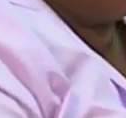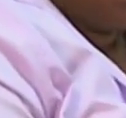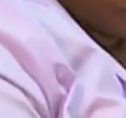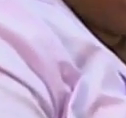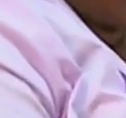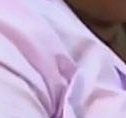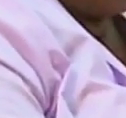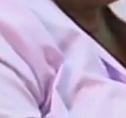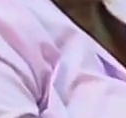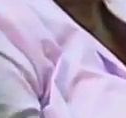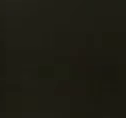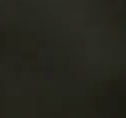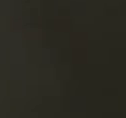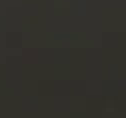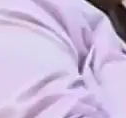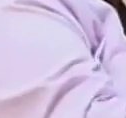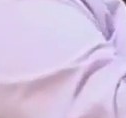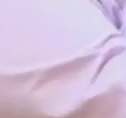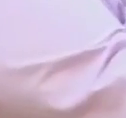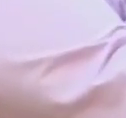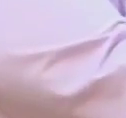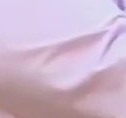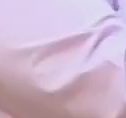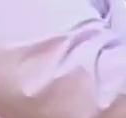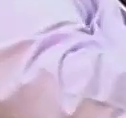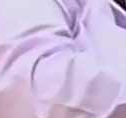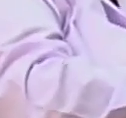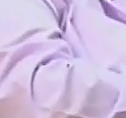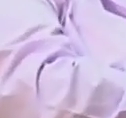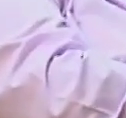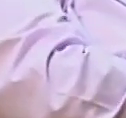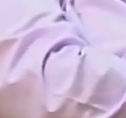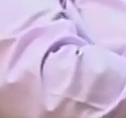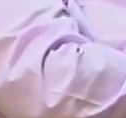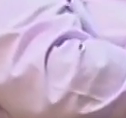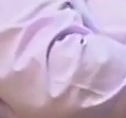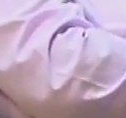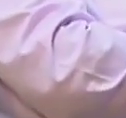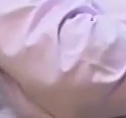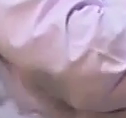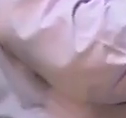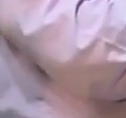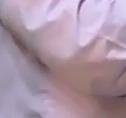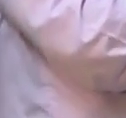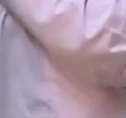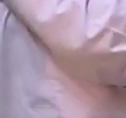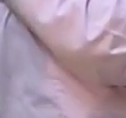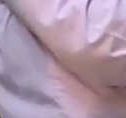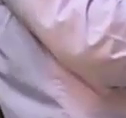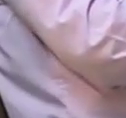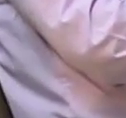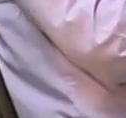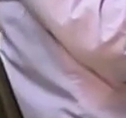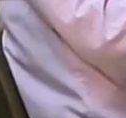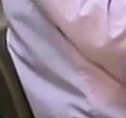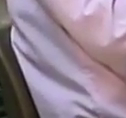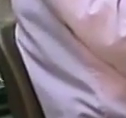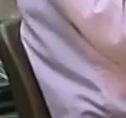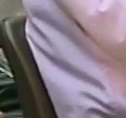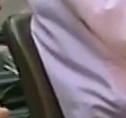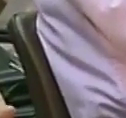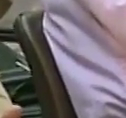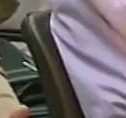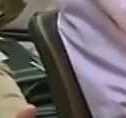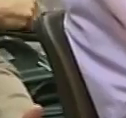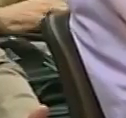espacios, dice lo siguiente, disposición derogativa, cualquier ley que colida con esta se deroga. Disposición final,